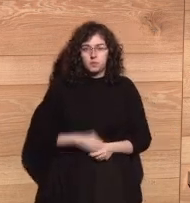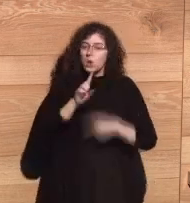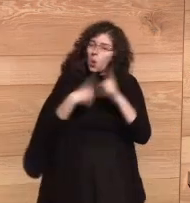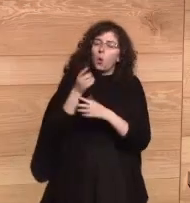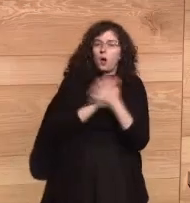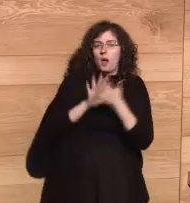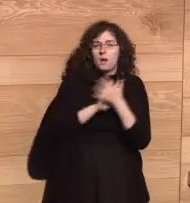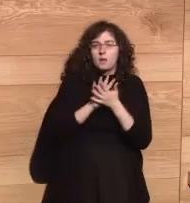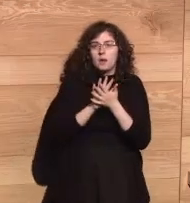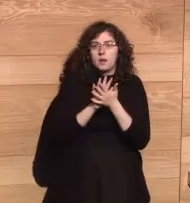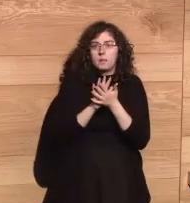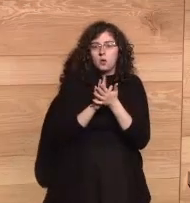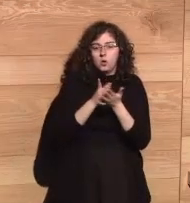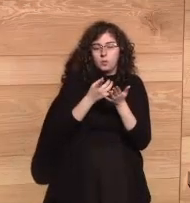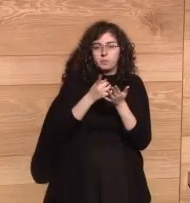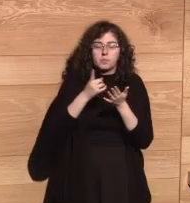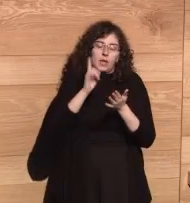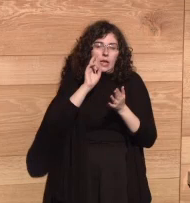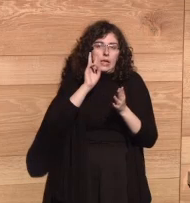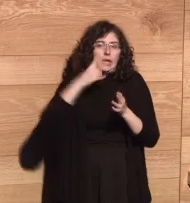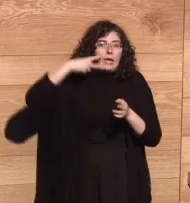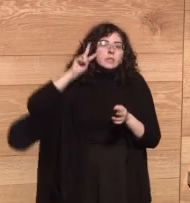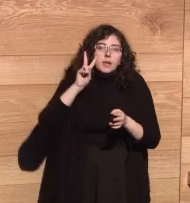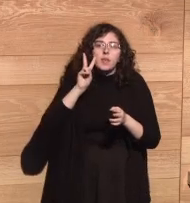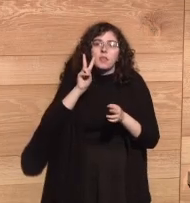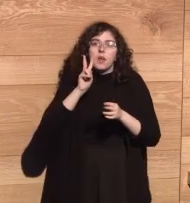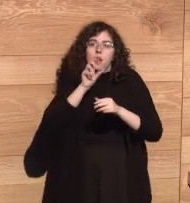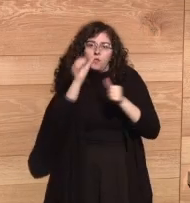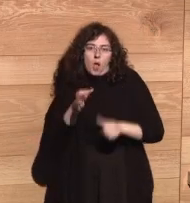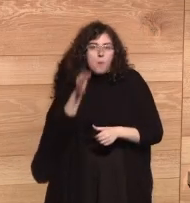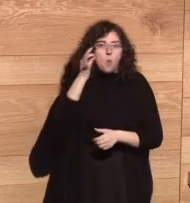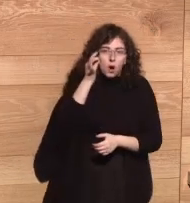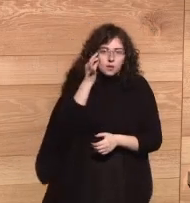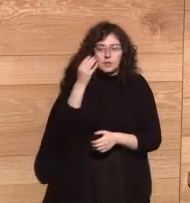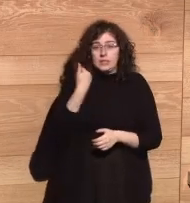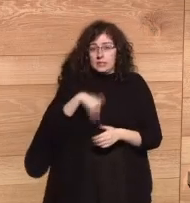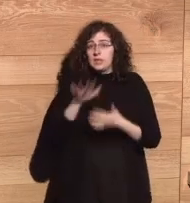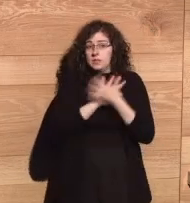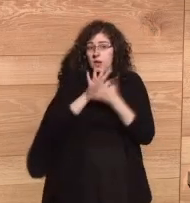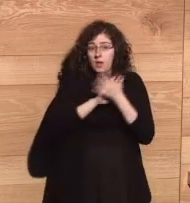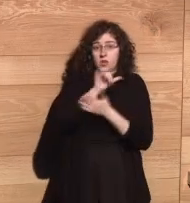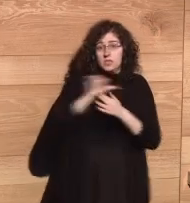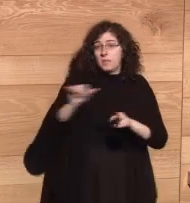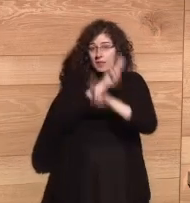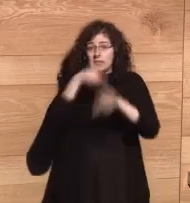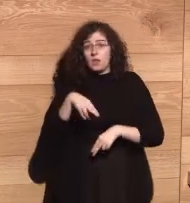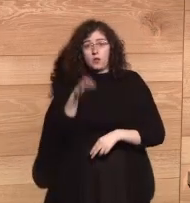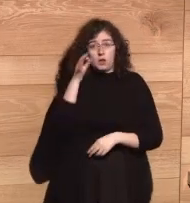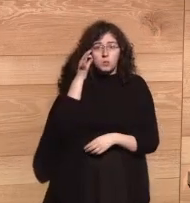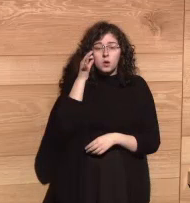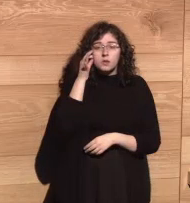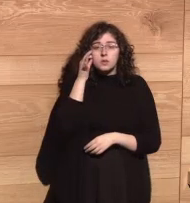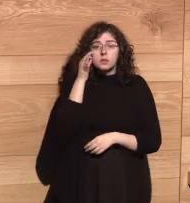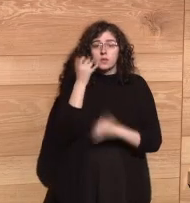hablaremos también de cómo lo vivís desde el punto de vista, a lo mejor un poco de mujer, ¿no? Ya que estamos en el marco de la Semana Internacional de la Mujer, que